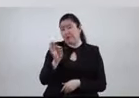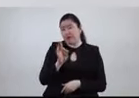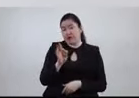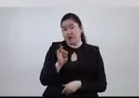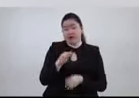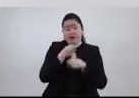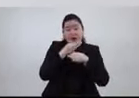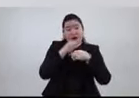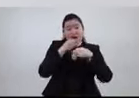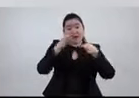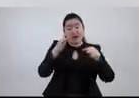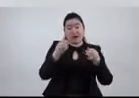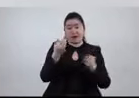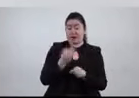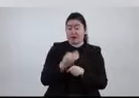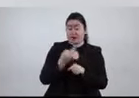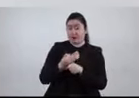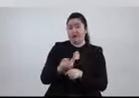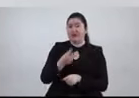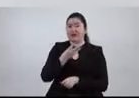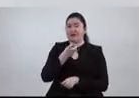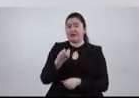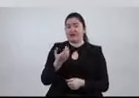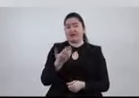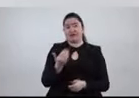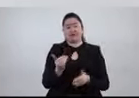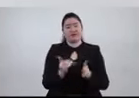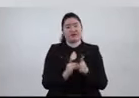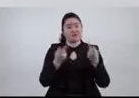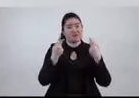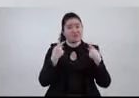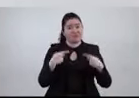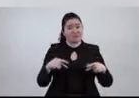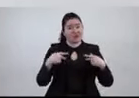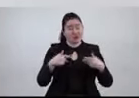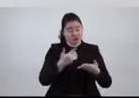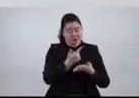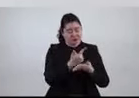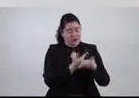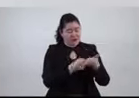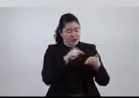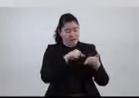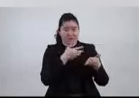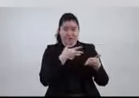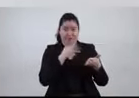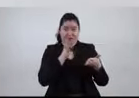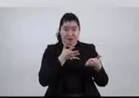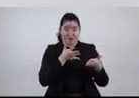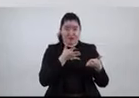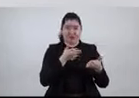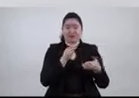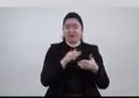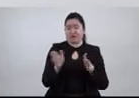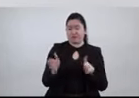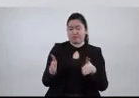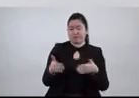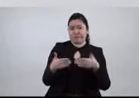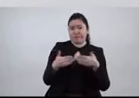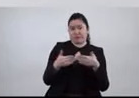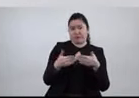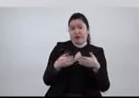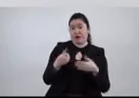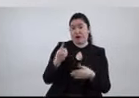alrededor de 350 mil personas que han sido dadas de altas en ese padrón y ya se cerró. Duró